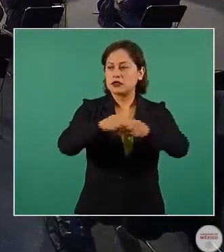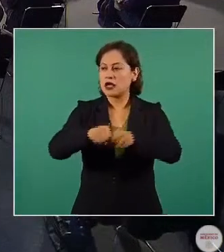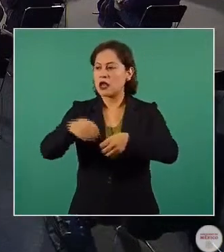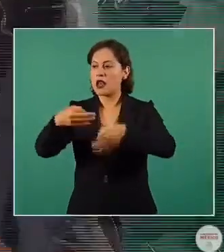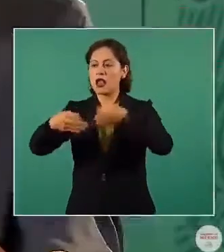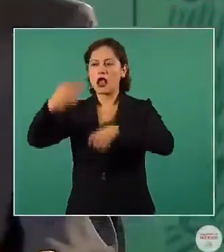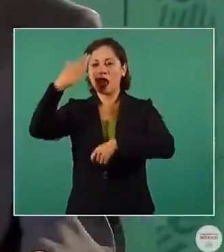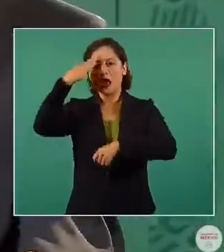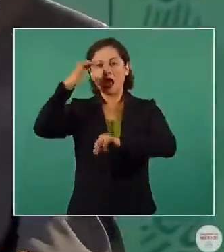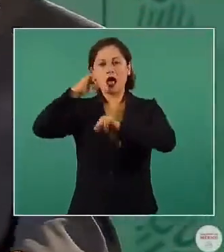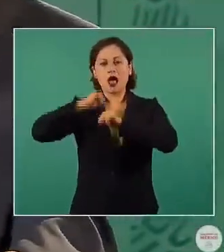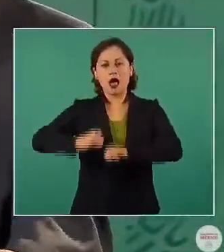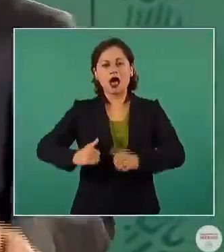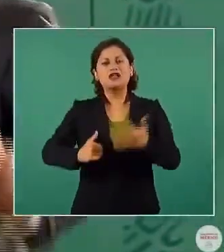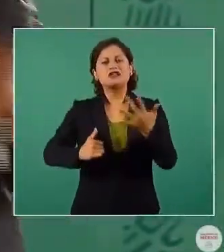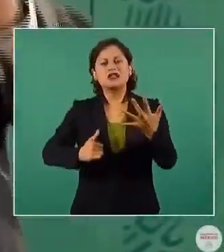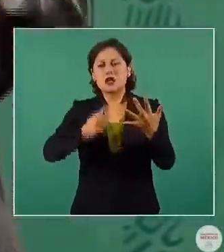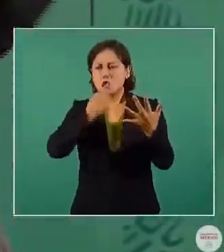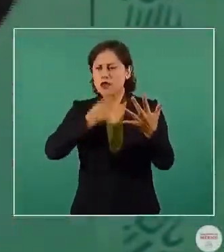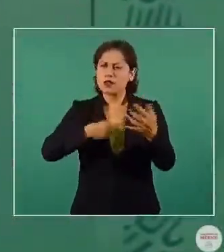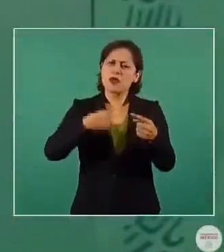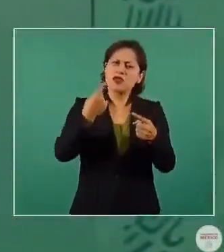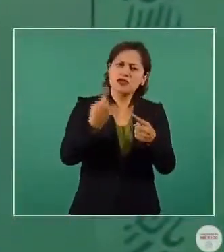Era un poder